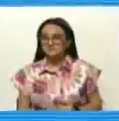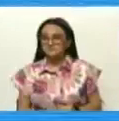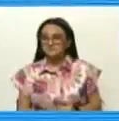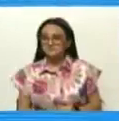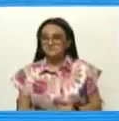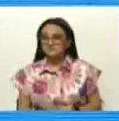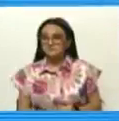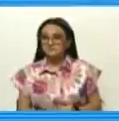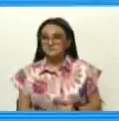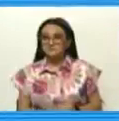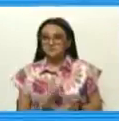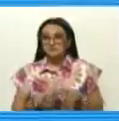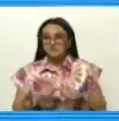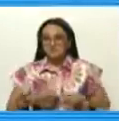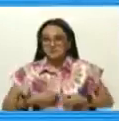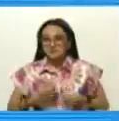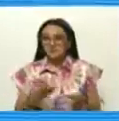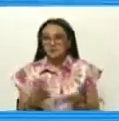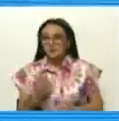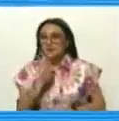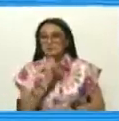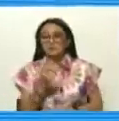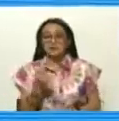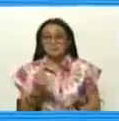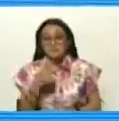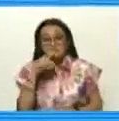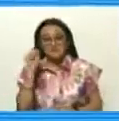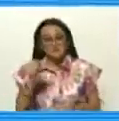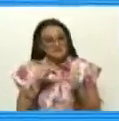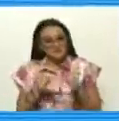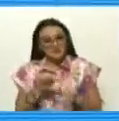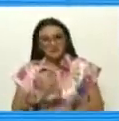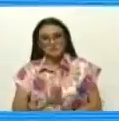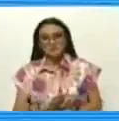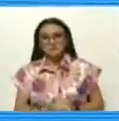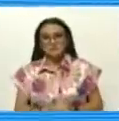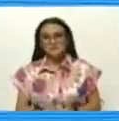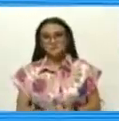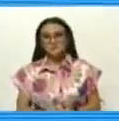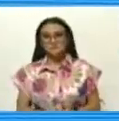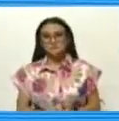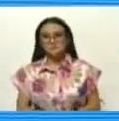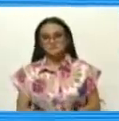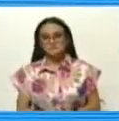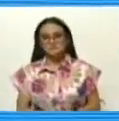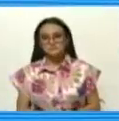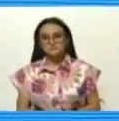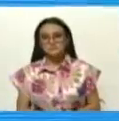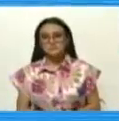que ofrecieron eso ya no están y Nicolás sigue presidente de la República.